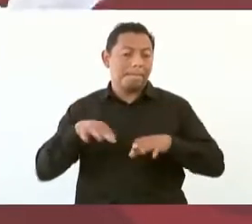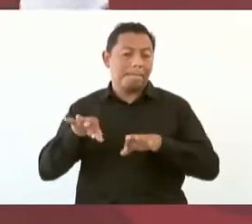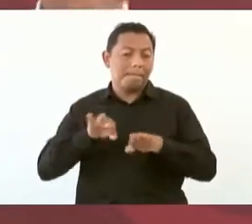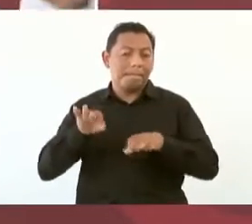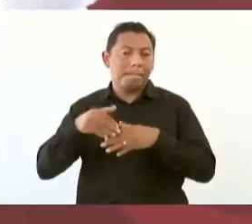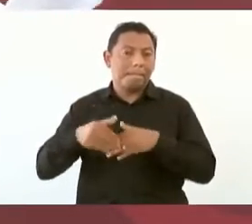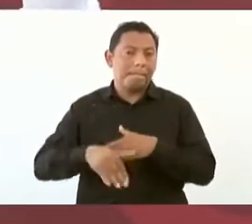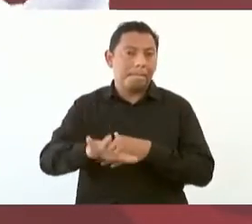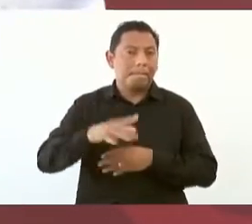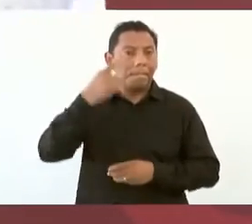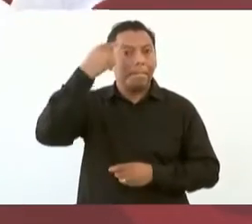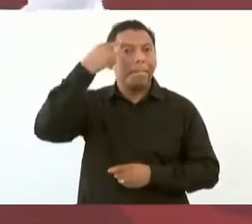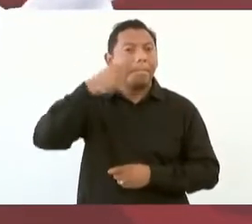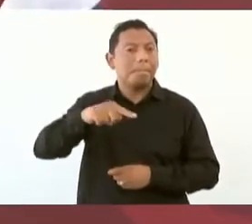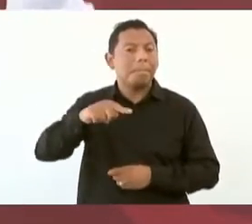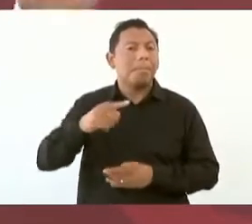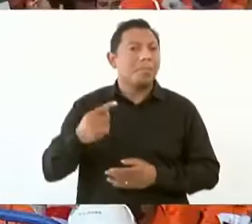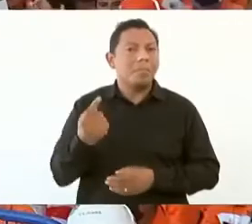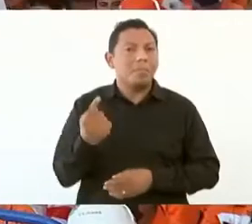para